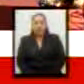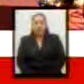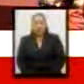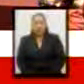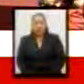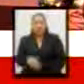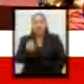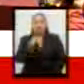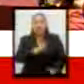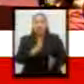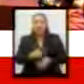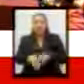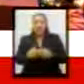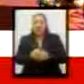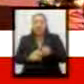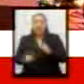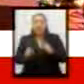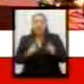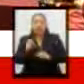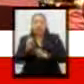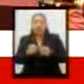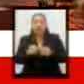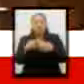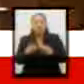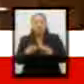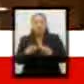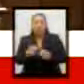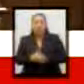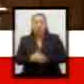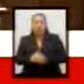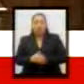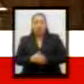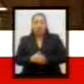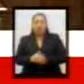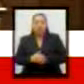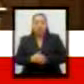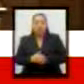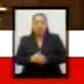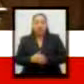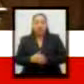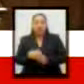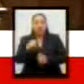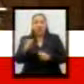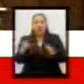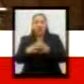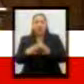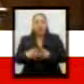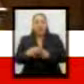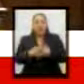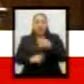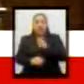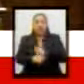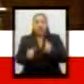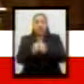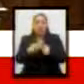Y eso es parte de lo que la Dirección de Presupuesto Público y el equipo que estuvo trabajando